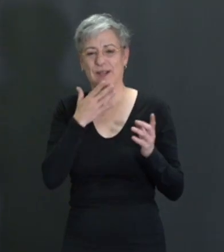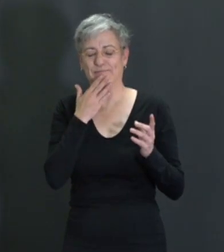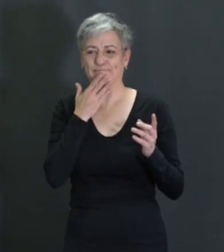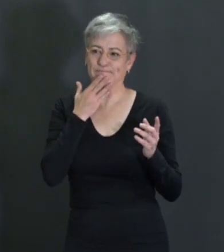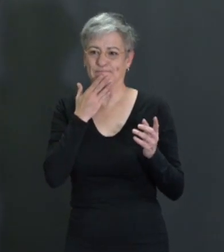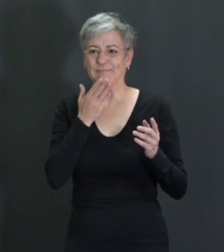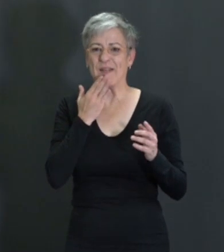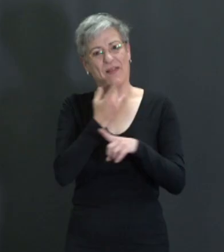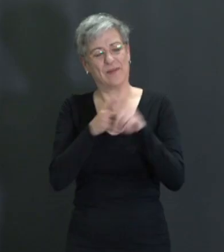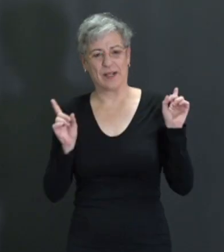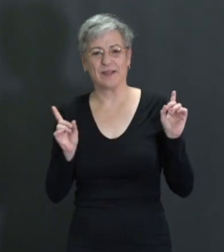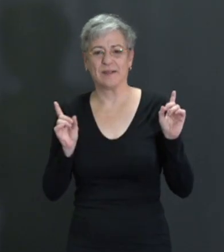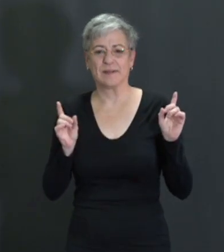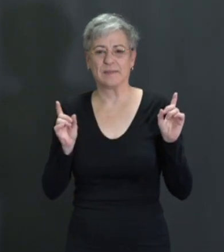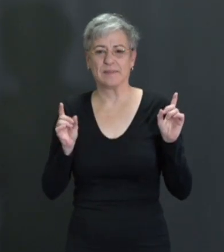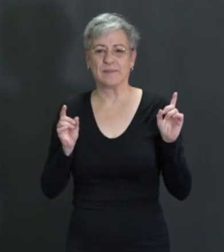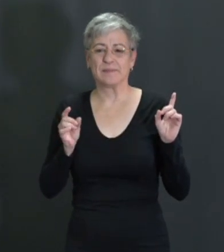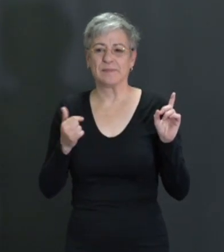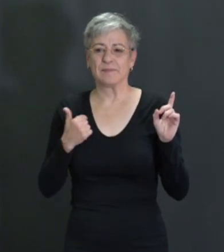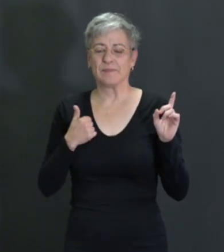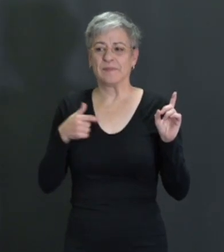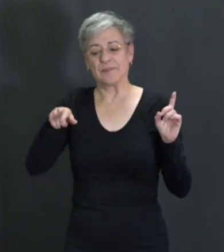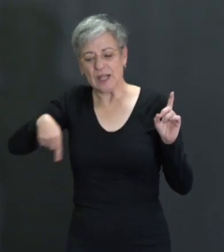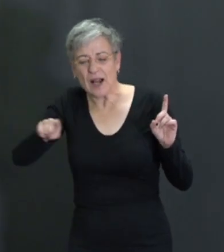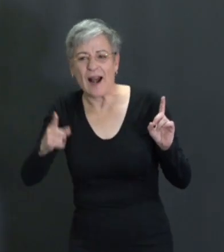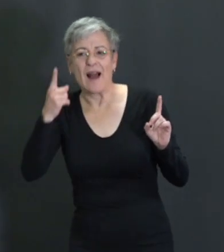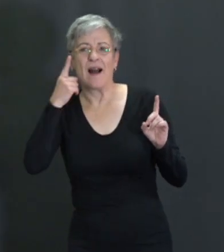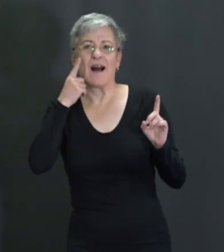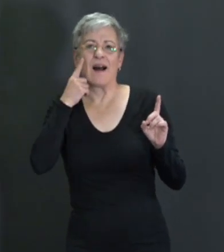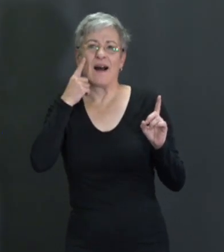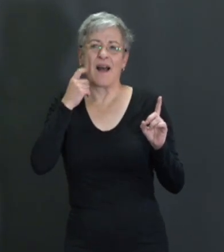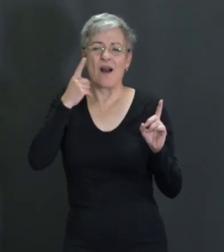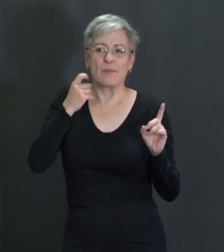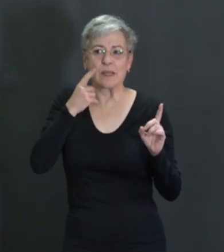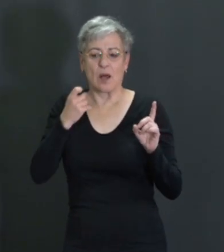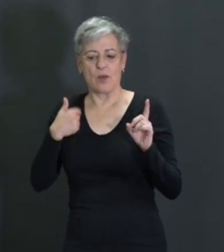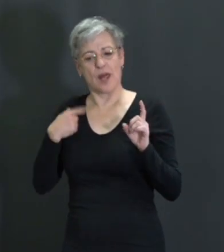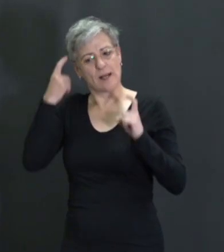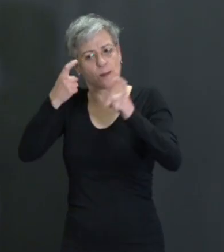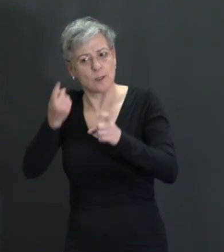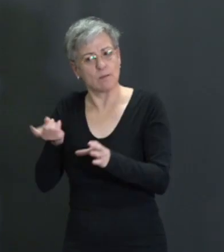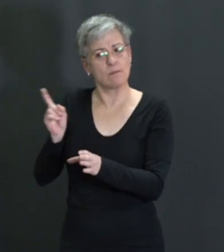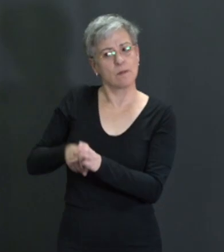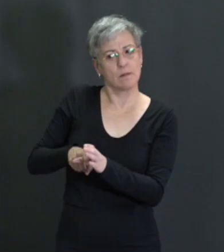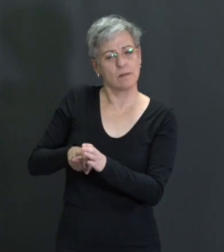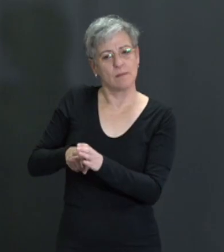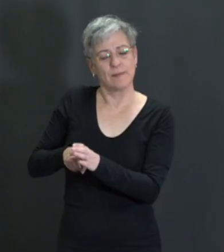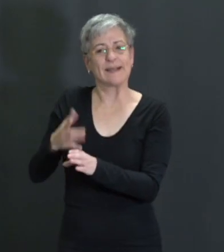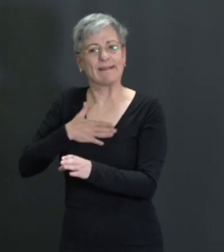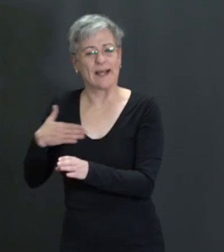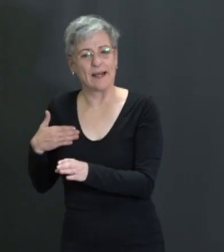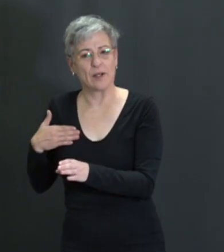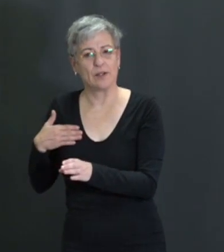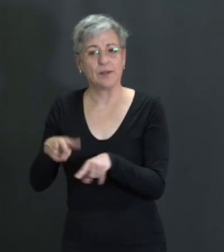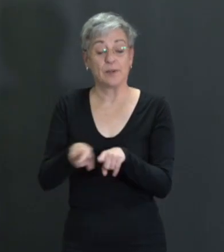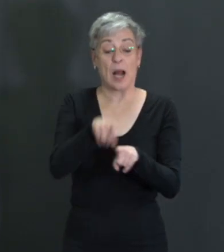estas, digamos que el hábito de participación es que cuando a una persona mayor se le pregunta